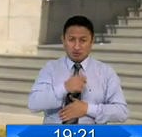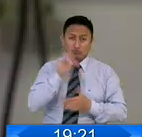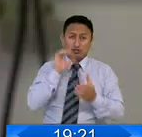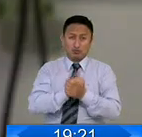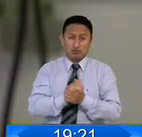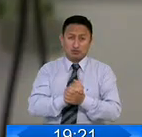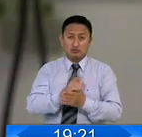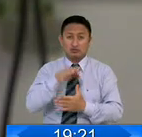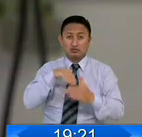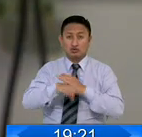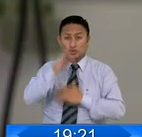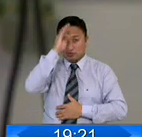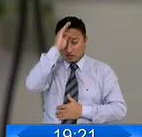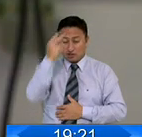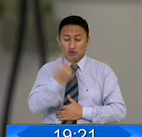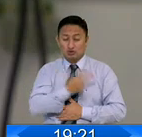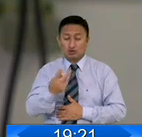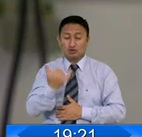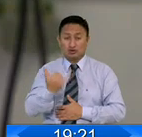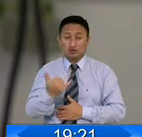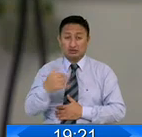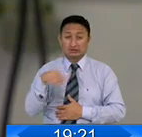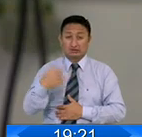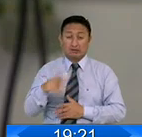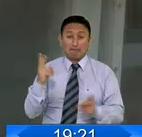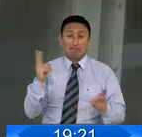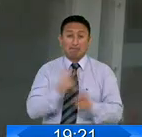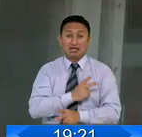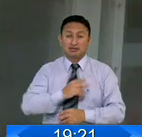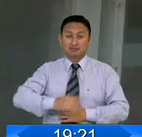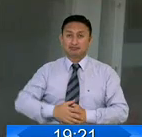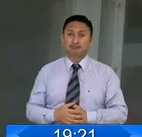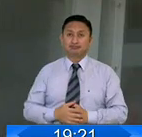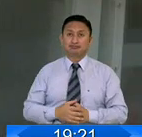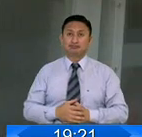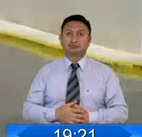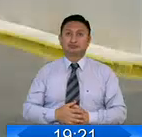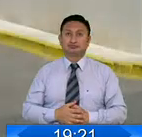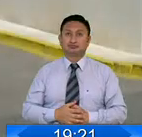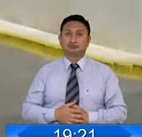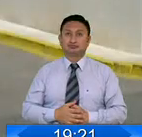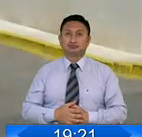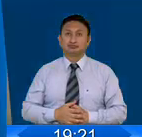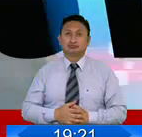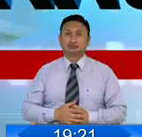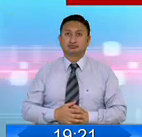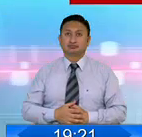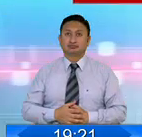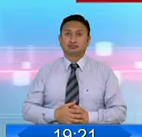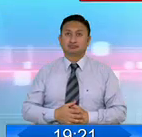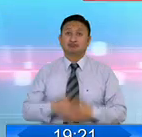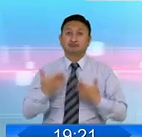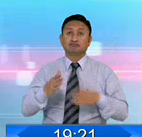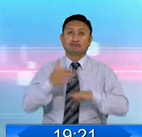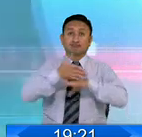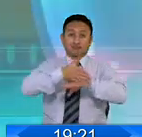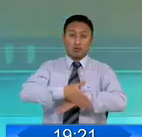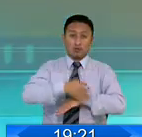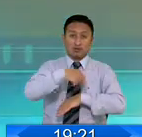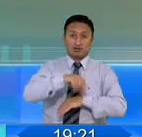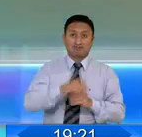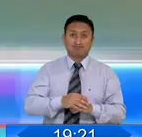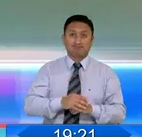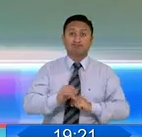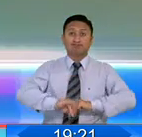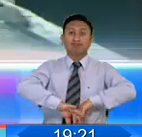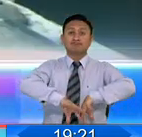y hoy ambos se encuentran en estado crítico, informó Ismenia Solórzano. Más adelante, delincuentes